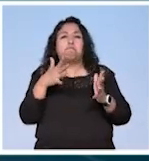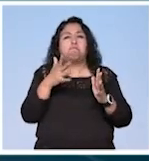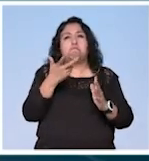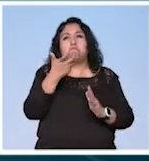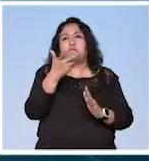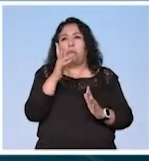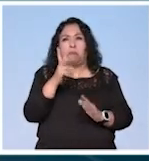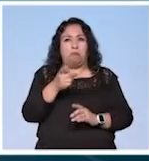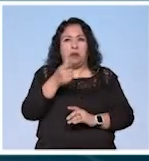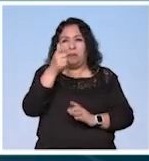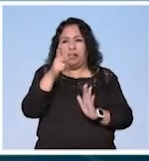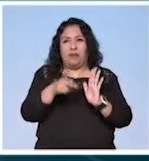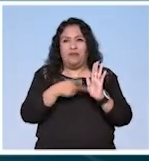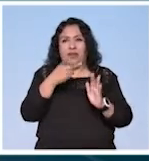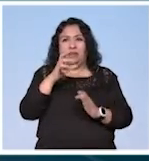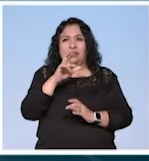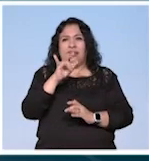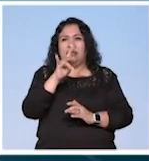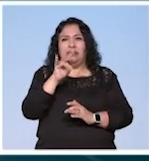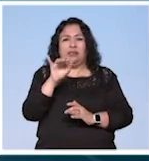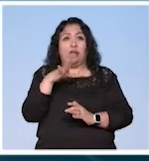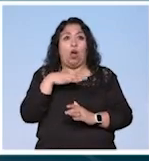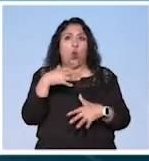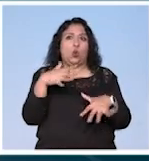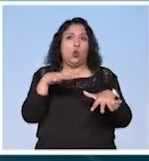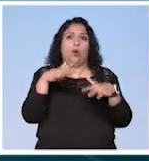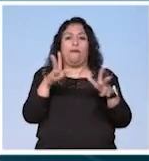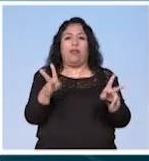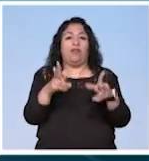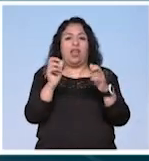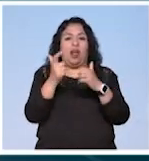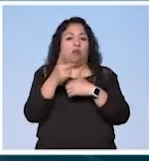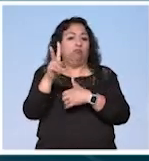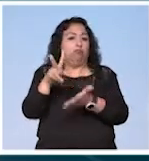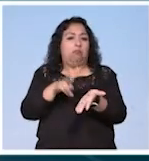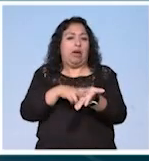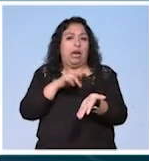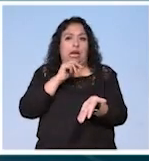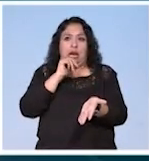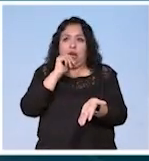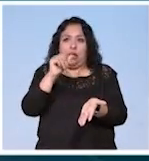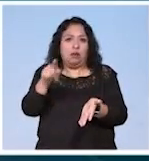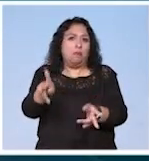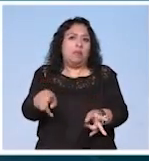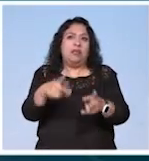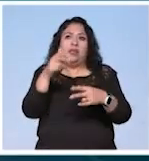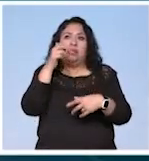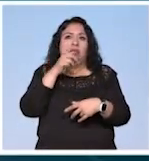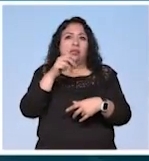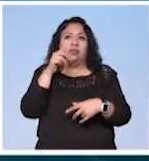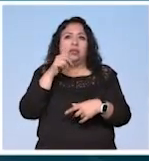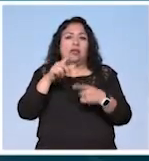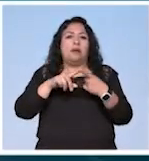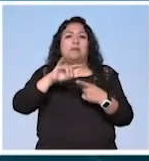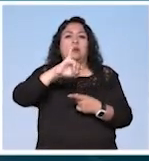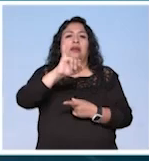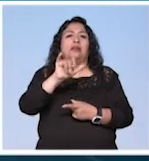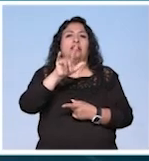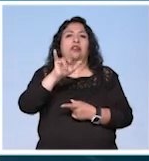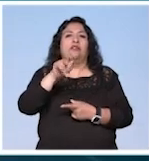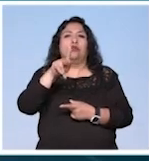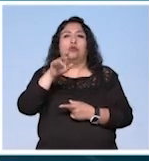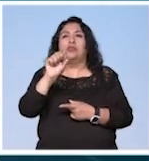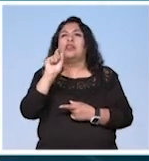ya no es la primera vez que cristis hace alarde de subastar algo que no vale nada ellos han subastado siempre la obra de jeffs por ejemplo